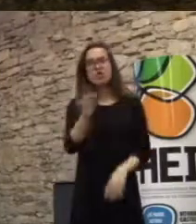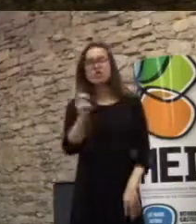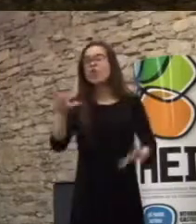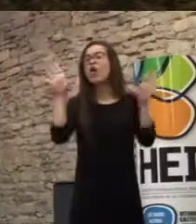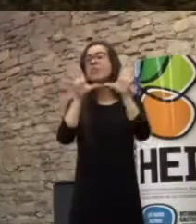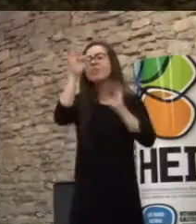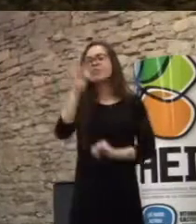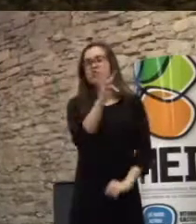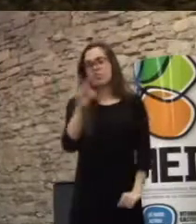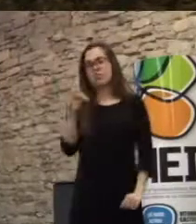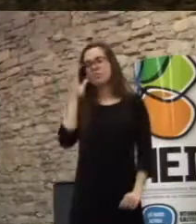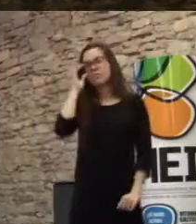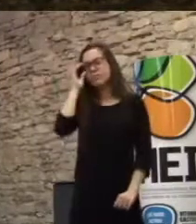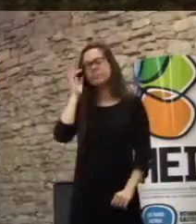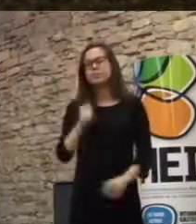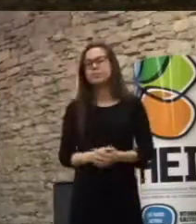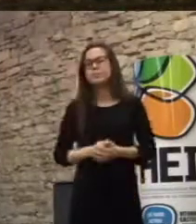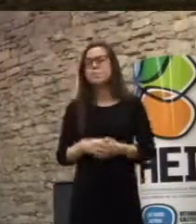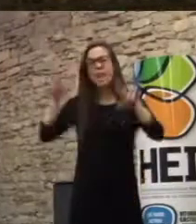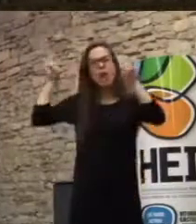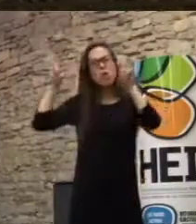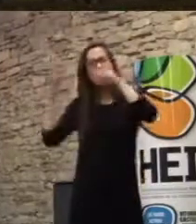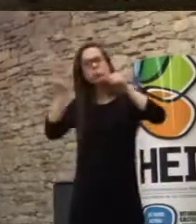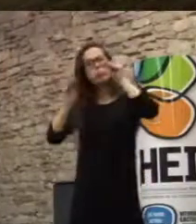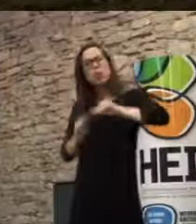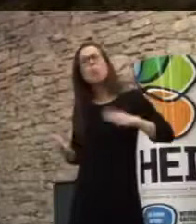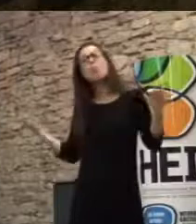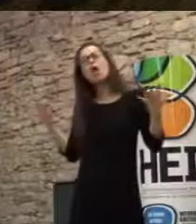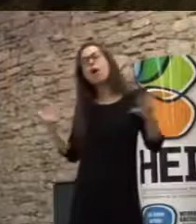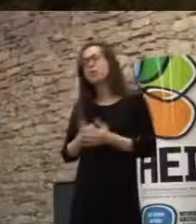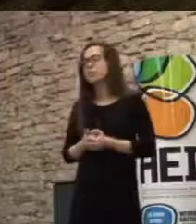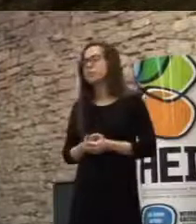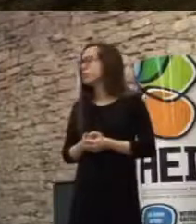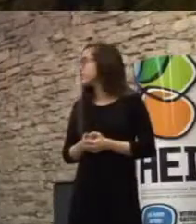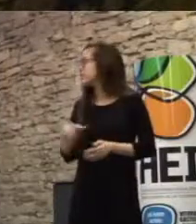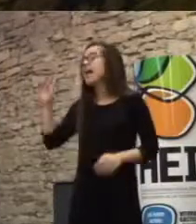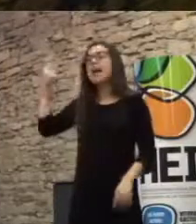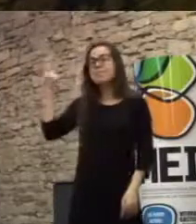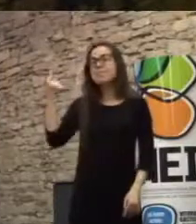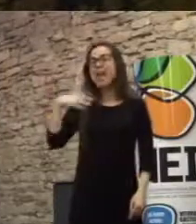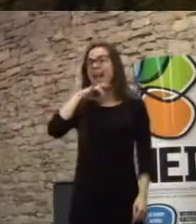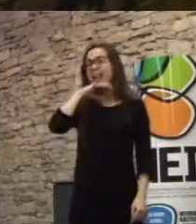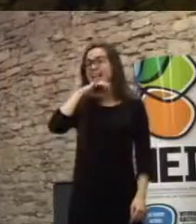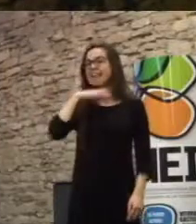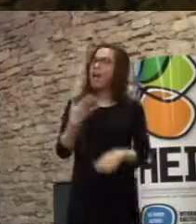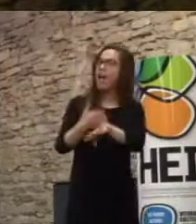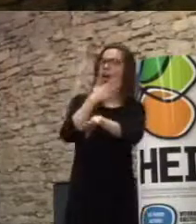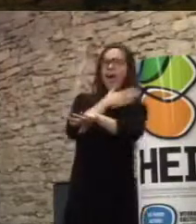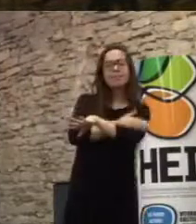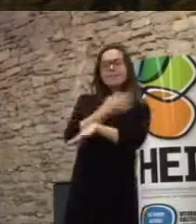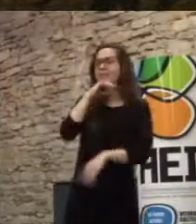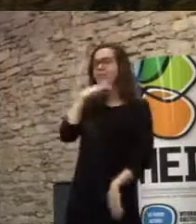emociones básicas cuáles son las nuevas emociones básicas por la primera es la alegría que se tipifica como tal que no estaba tipificado como tal